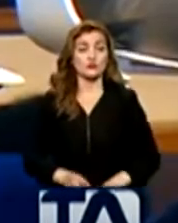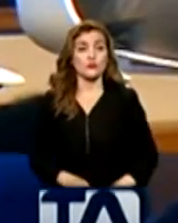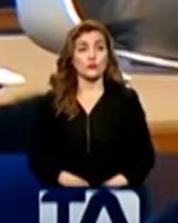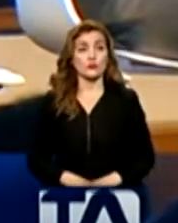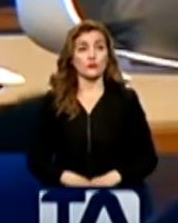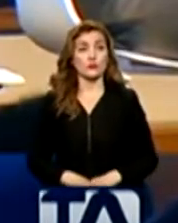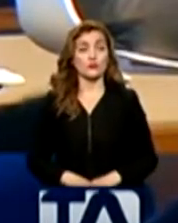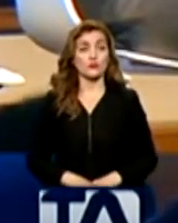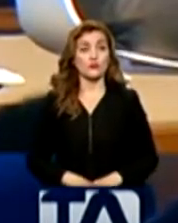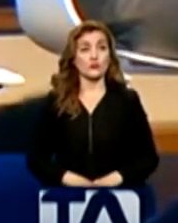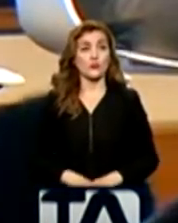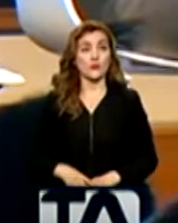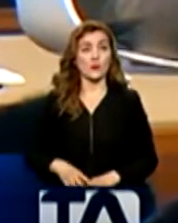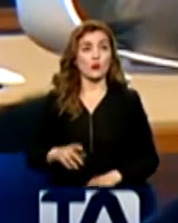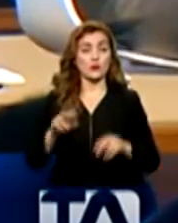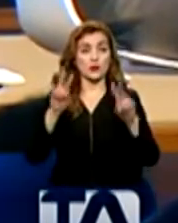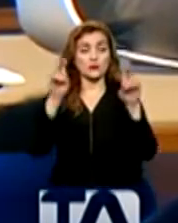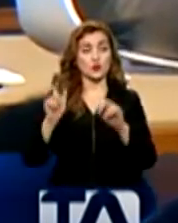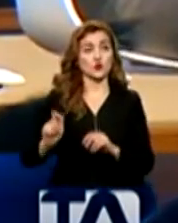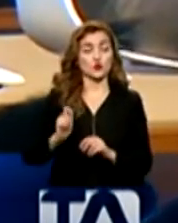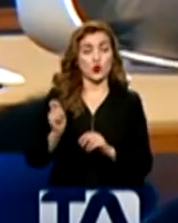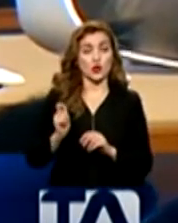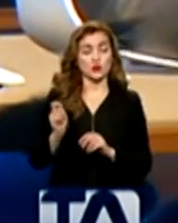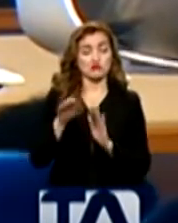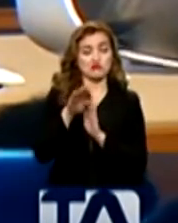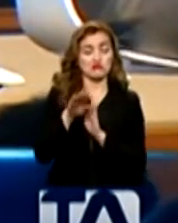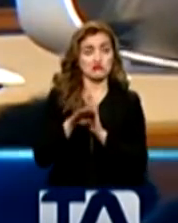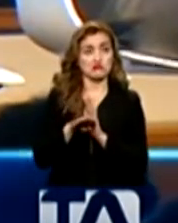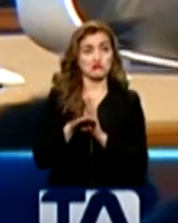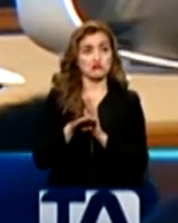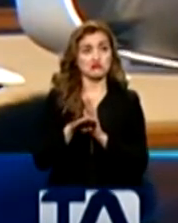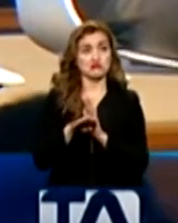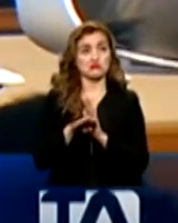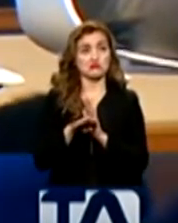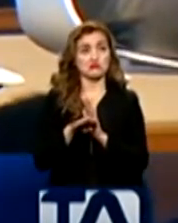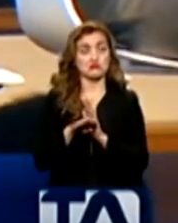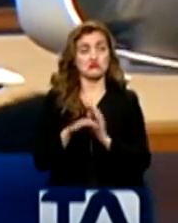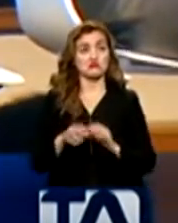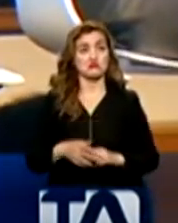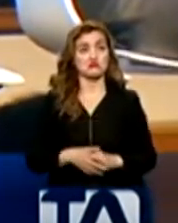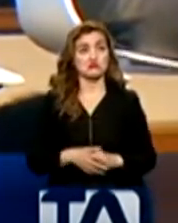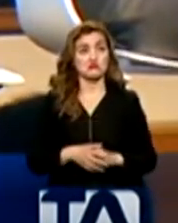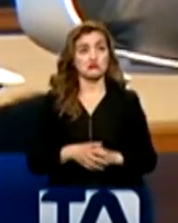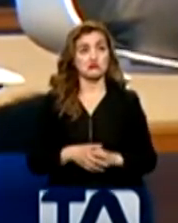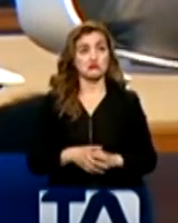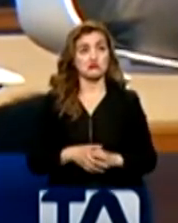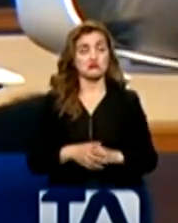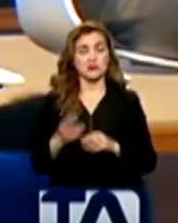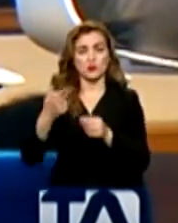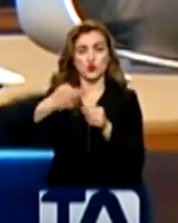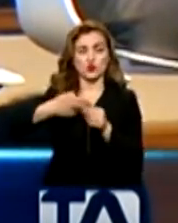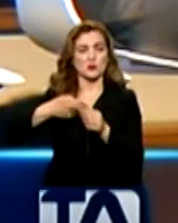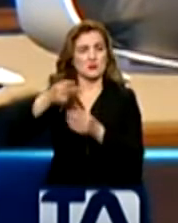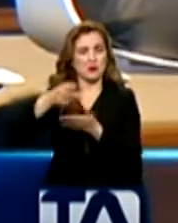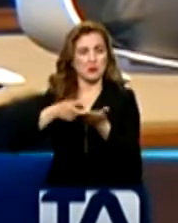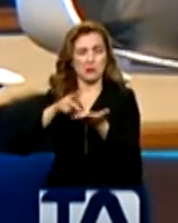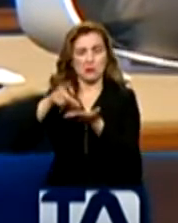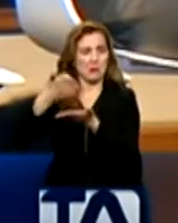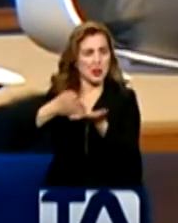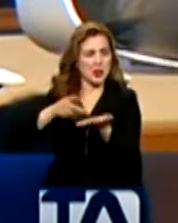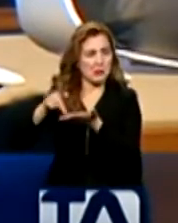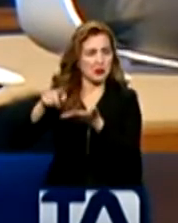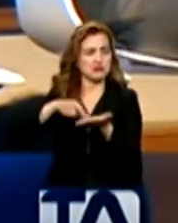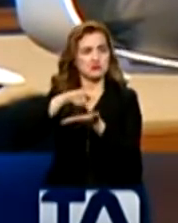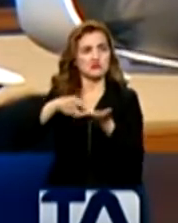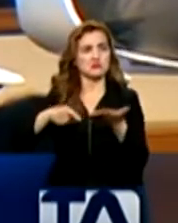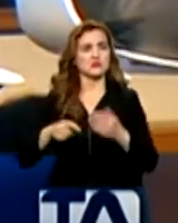recorte de sueldos y salarios, vamos a abrir una monetización de activos, el ajuste de subsidios a los combustibles, por ejemplo, el gas centralizado en